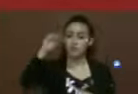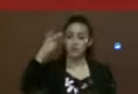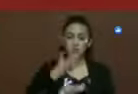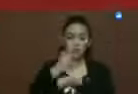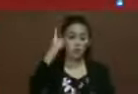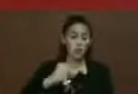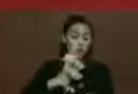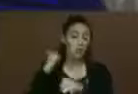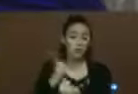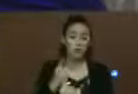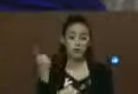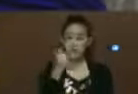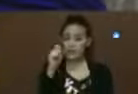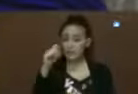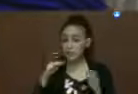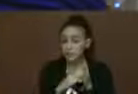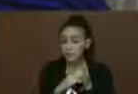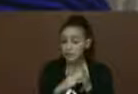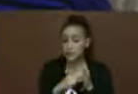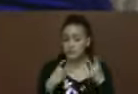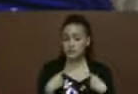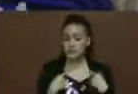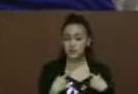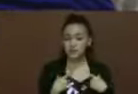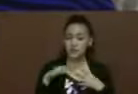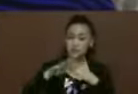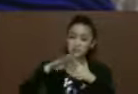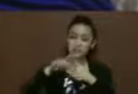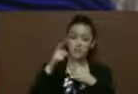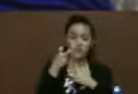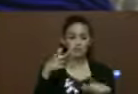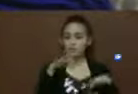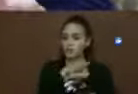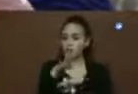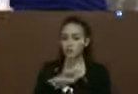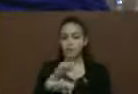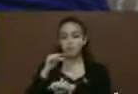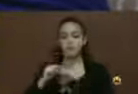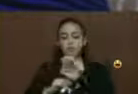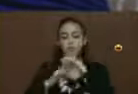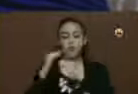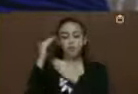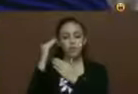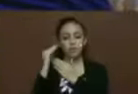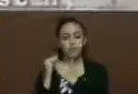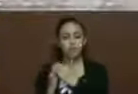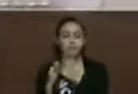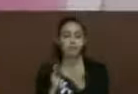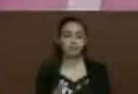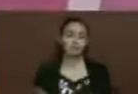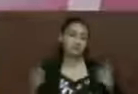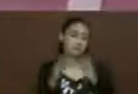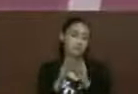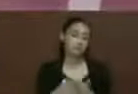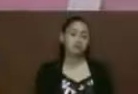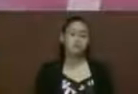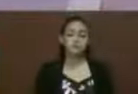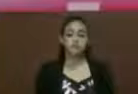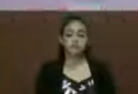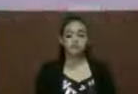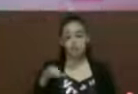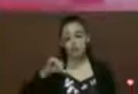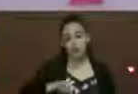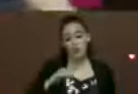año. Eso ha ido cambiando de manera muy importante, a tal grado que